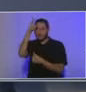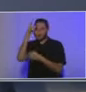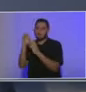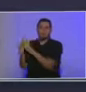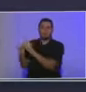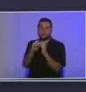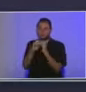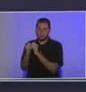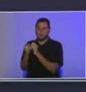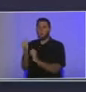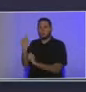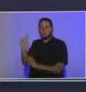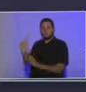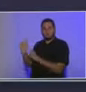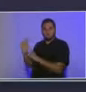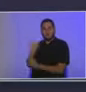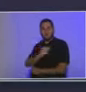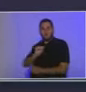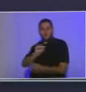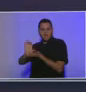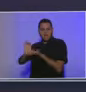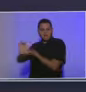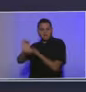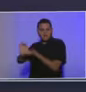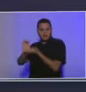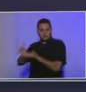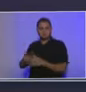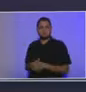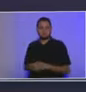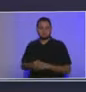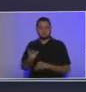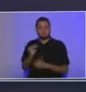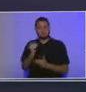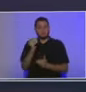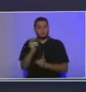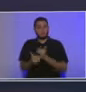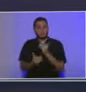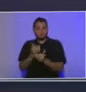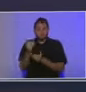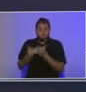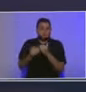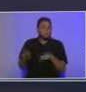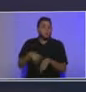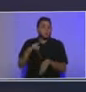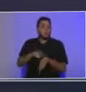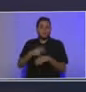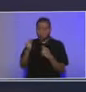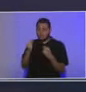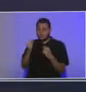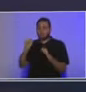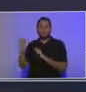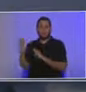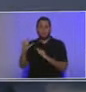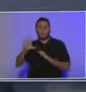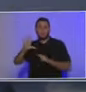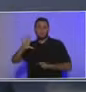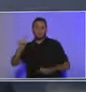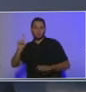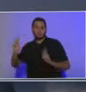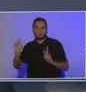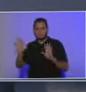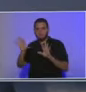señor alcalde de Cataño. Pues como parte del proceso, todo el mundo queda detenido. Cuando usted dice